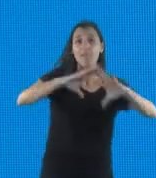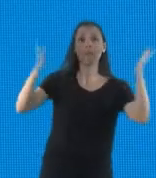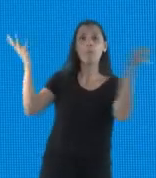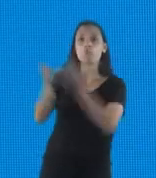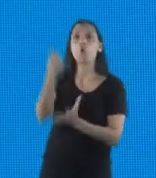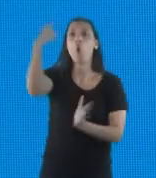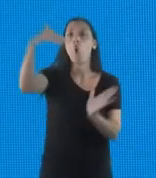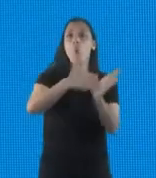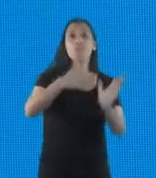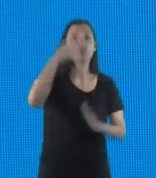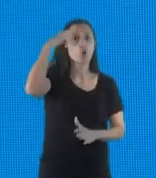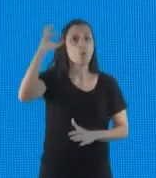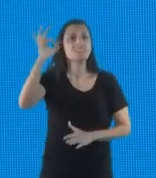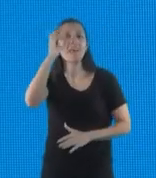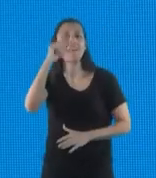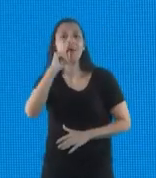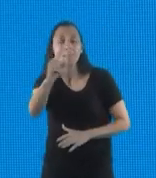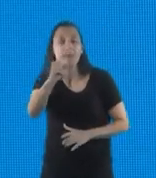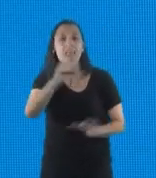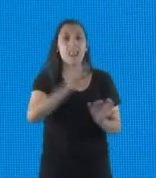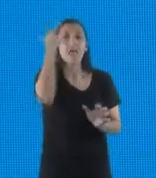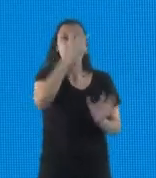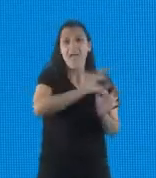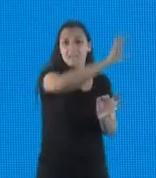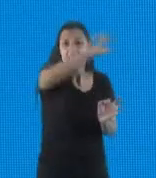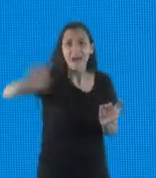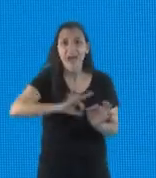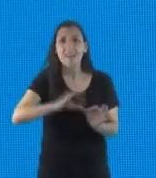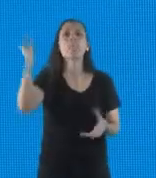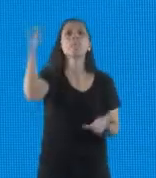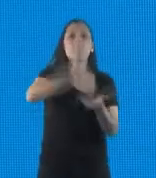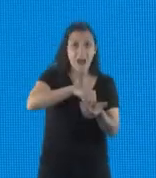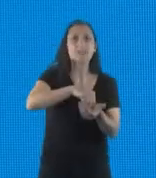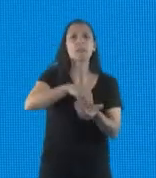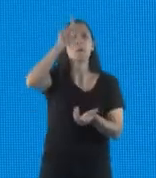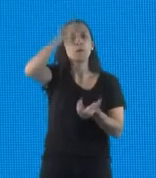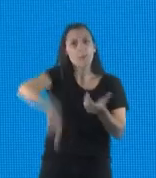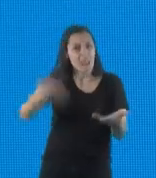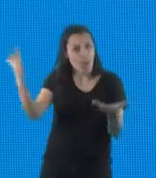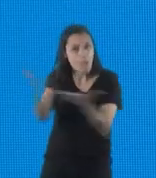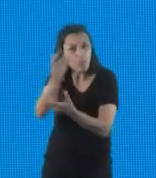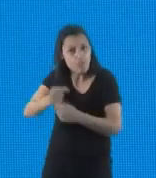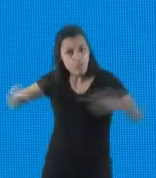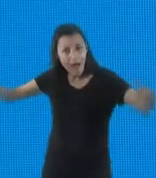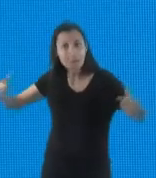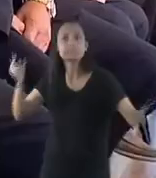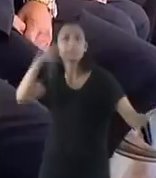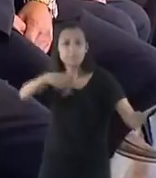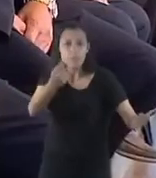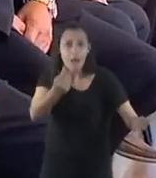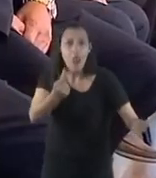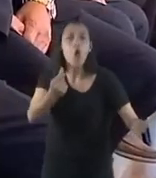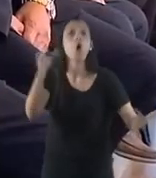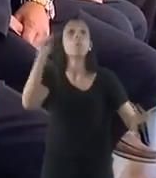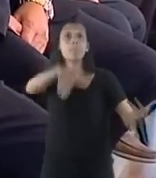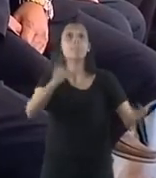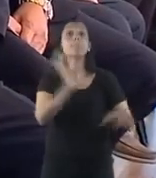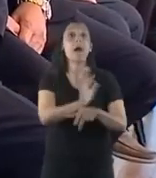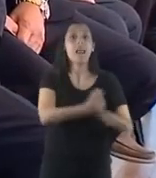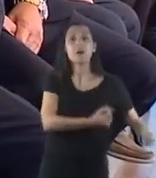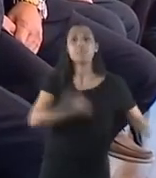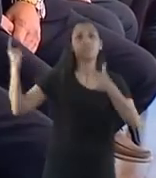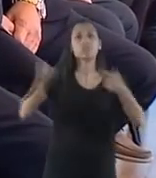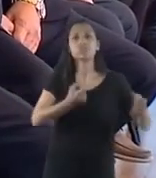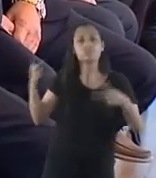1.900.000 hectáreas más para generar producción, para agregar valor, para vender